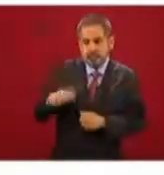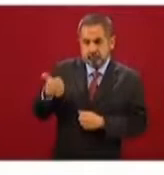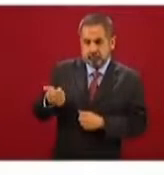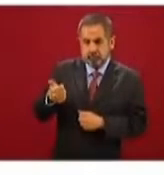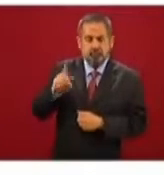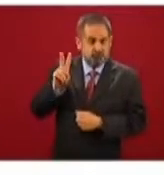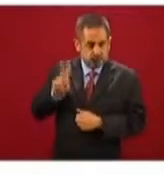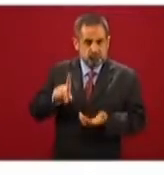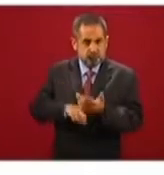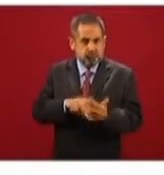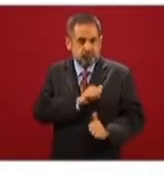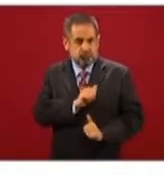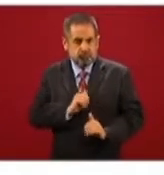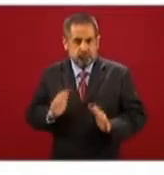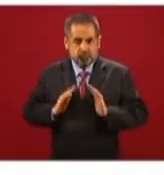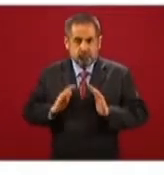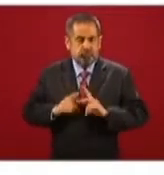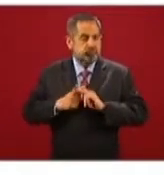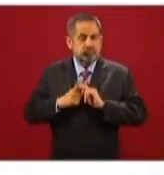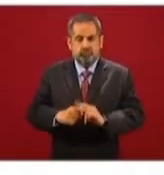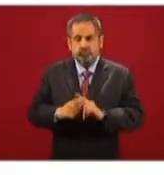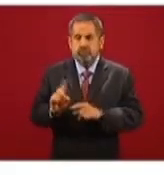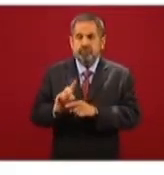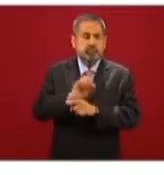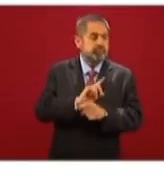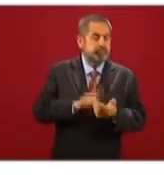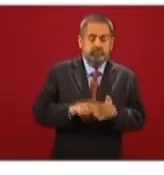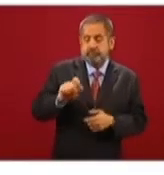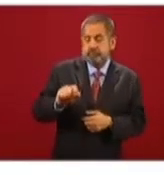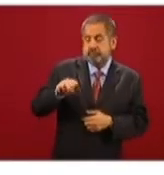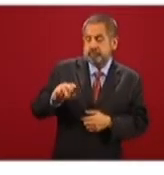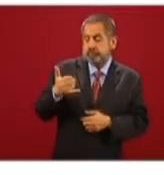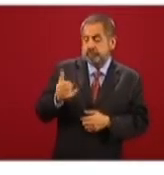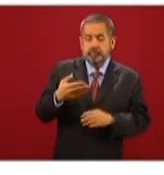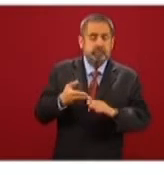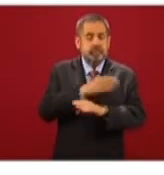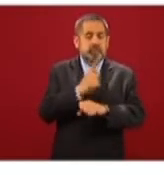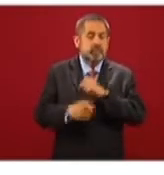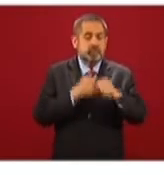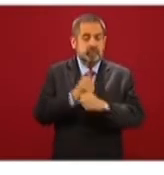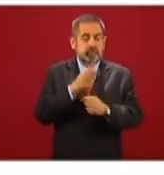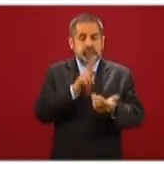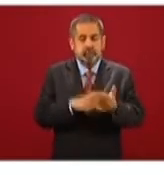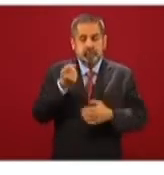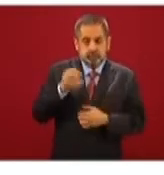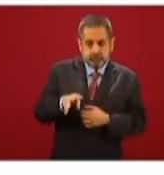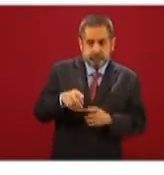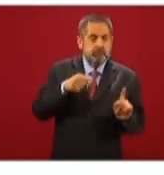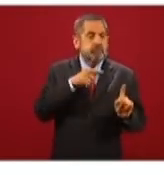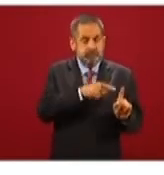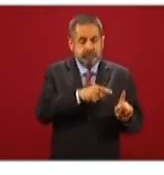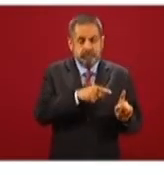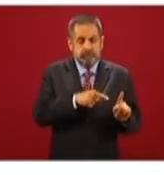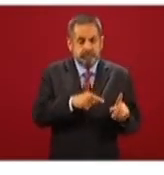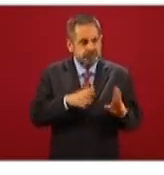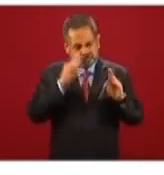militares, desde un principio, desde el 20 de mayo del año pasado, 2019, se